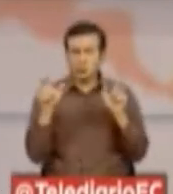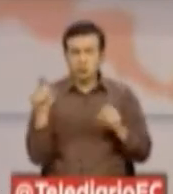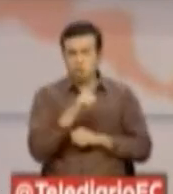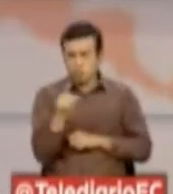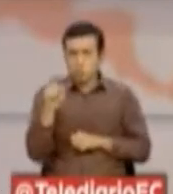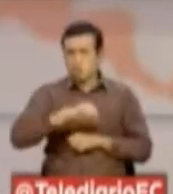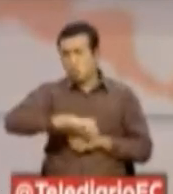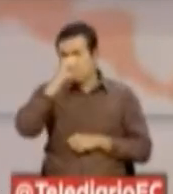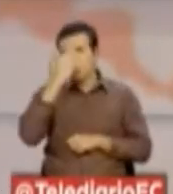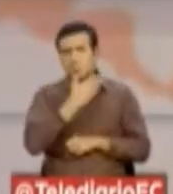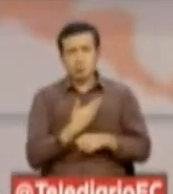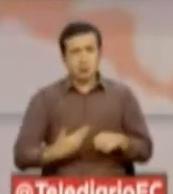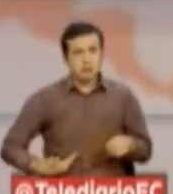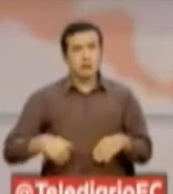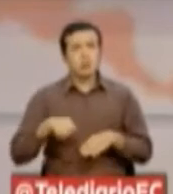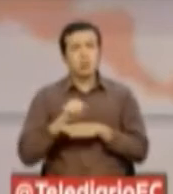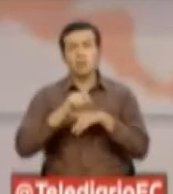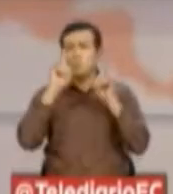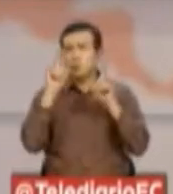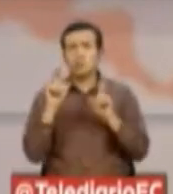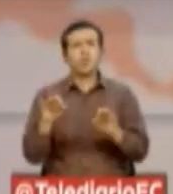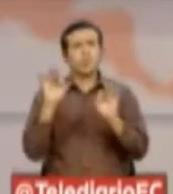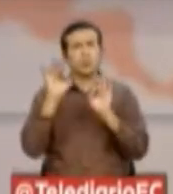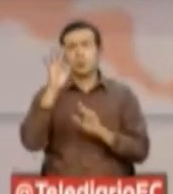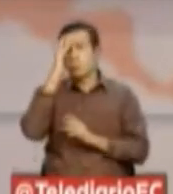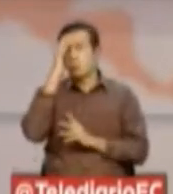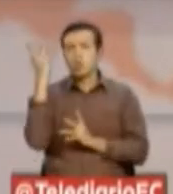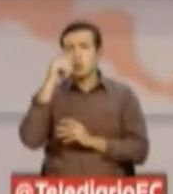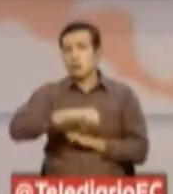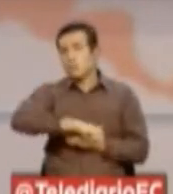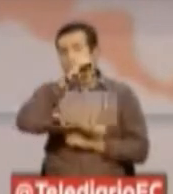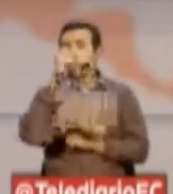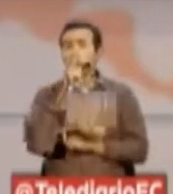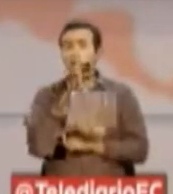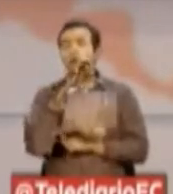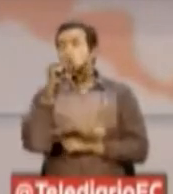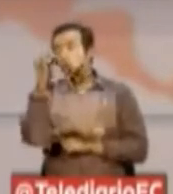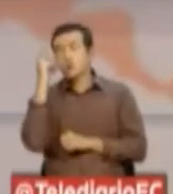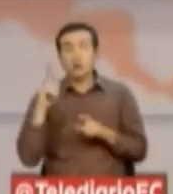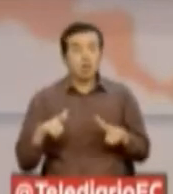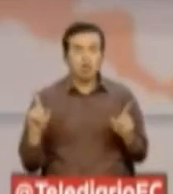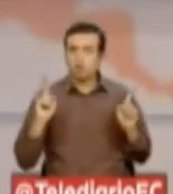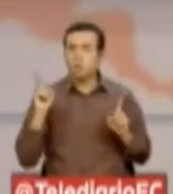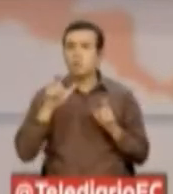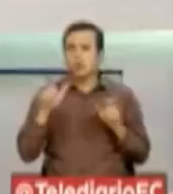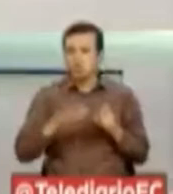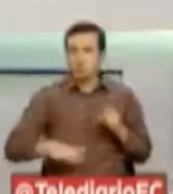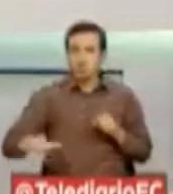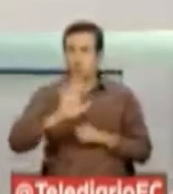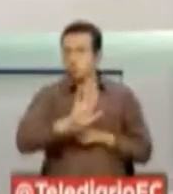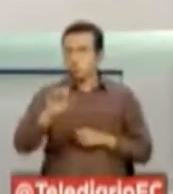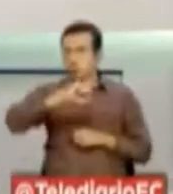de la república son preguntas correctas porque la que va a ganar ahí no es ni correa ni umore nos va a ganar la gente cuando usted